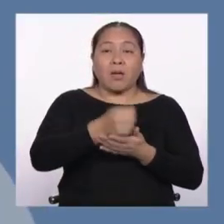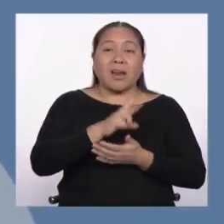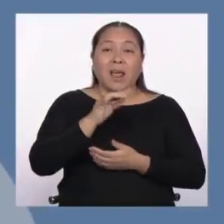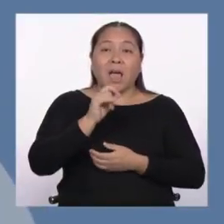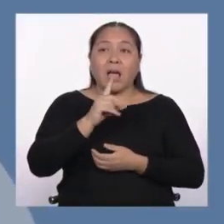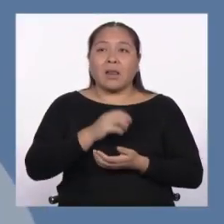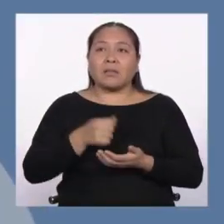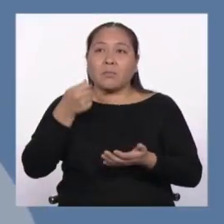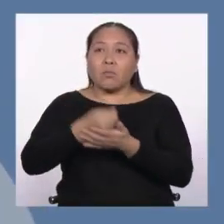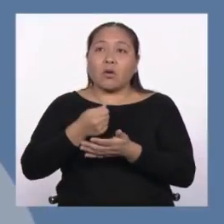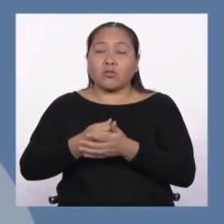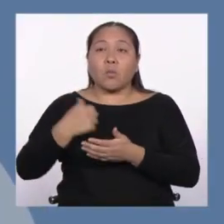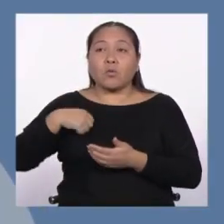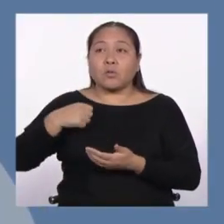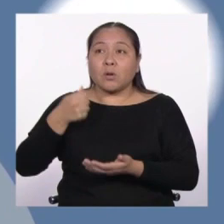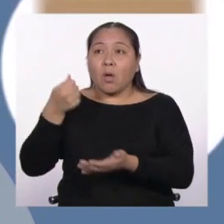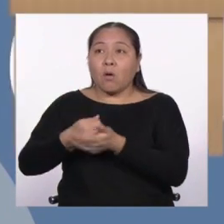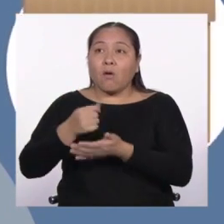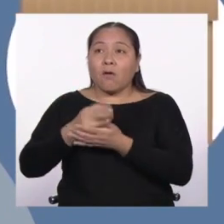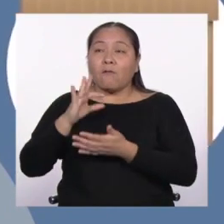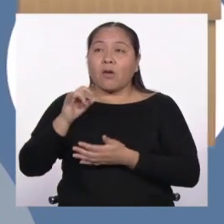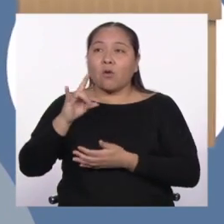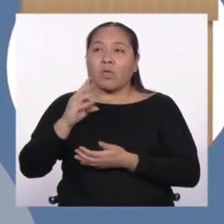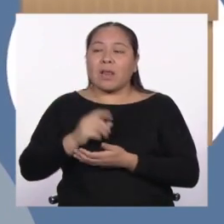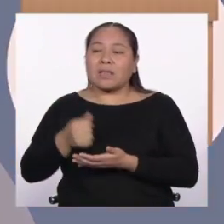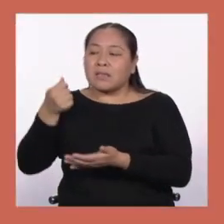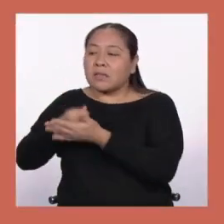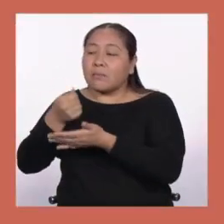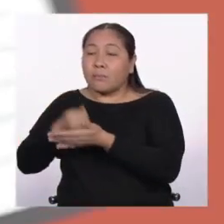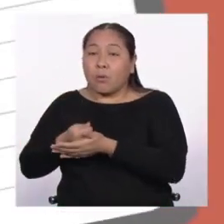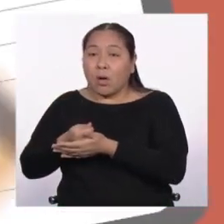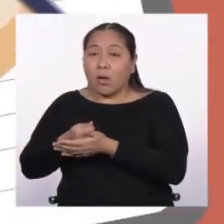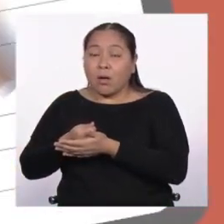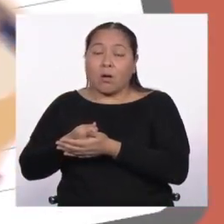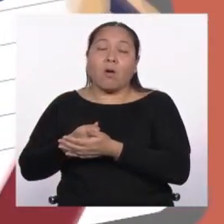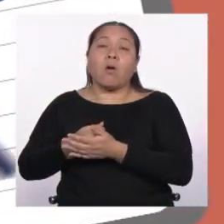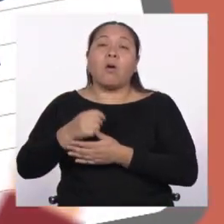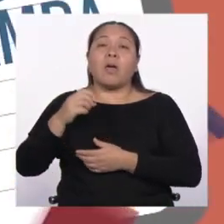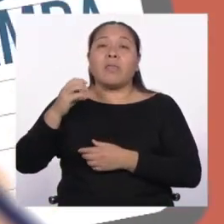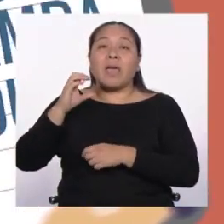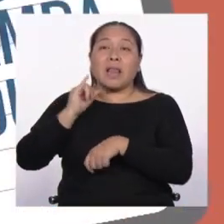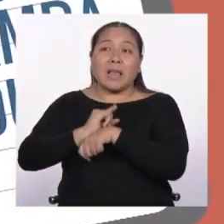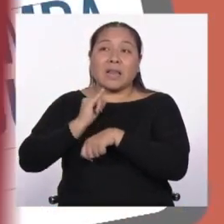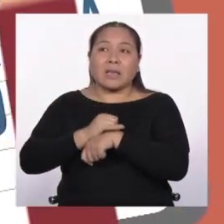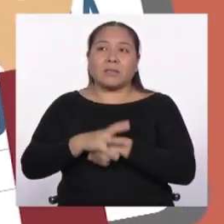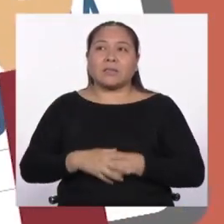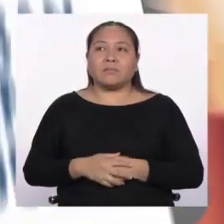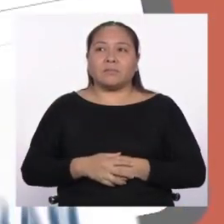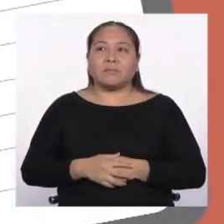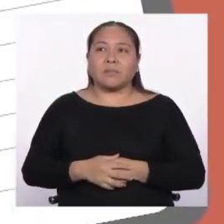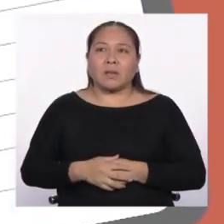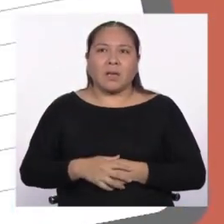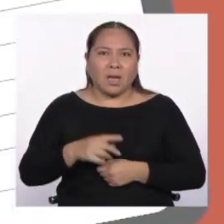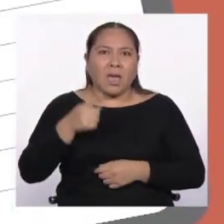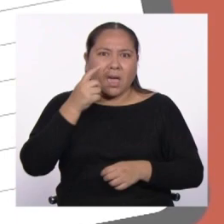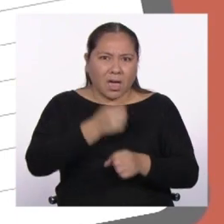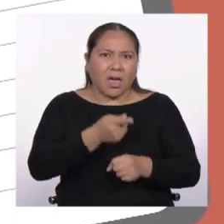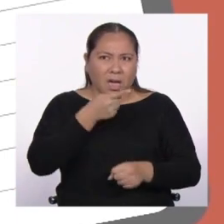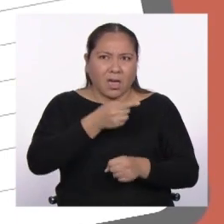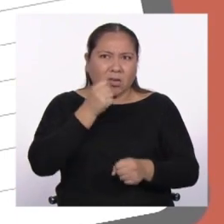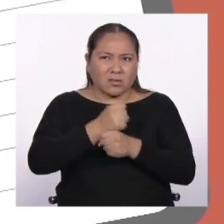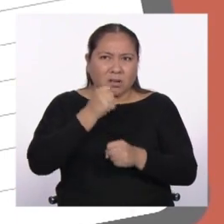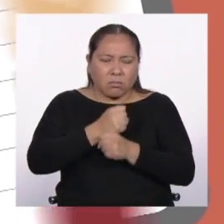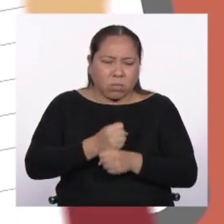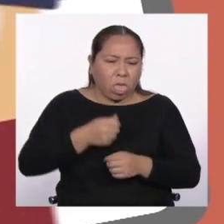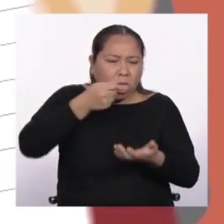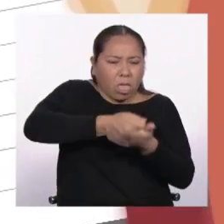reales, municipales, feudales y eclesiásticos. Además, los que se llevaban la chamba dura eran ellos, porque su trabajo de